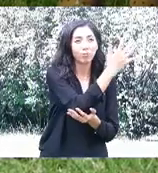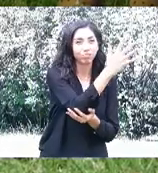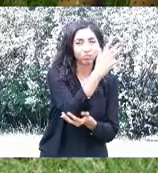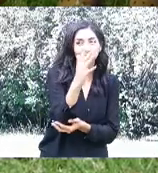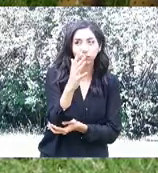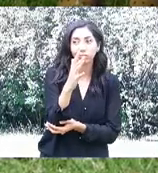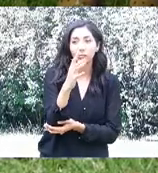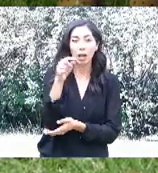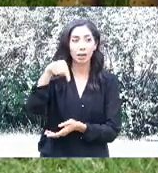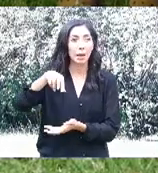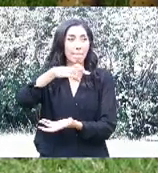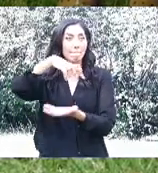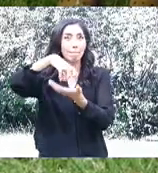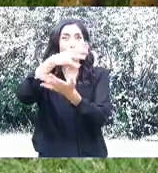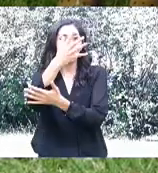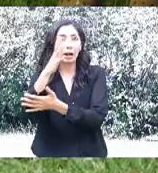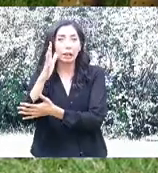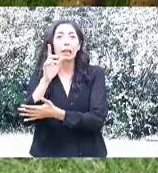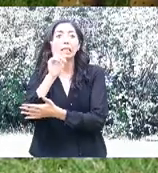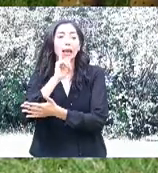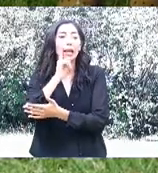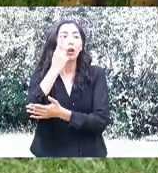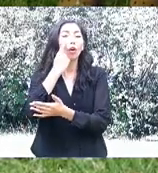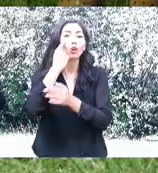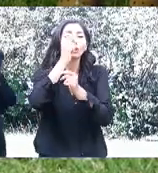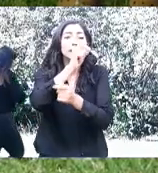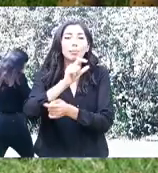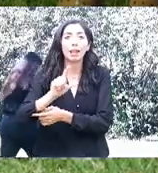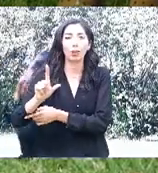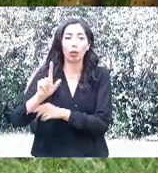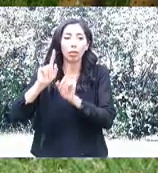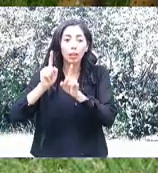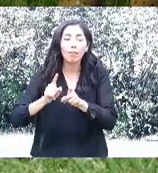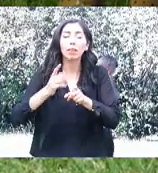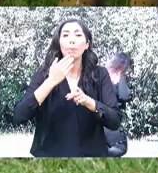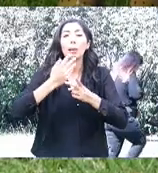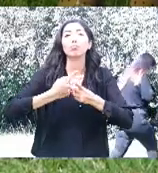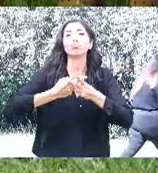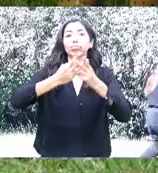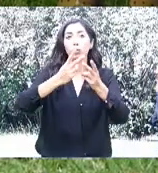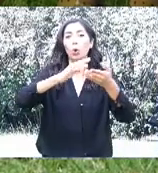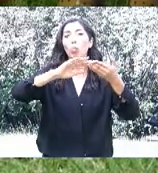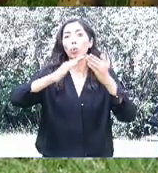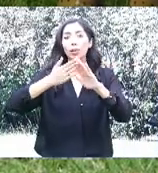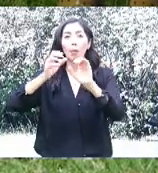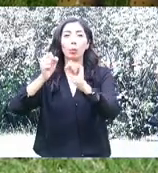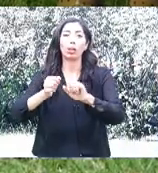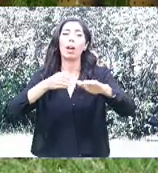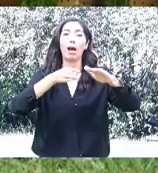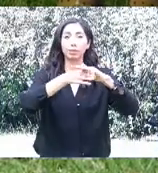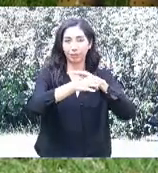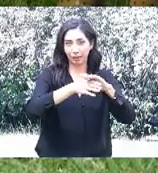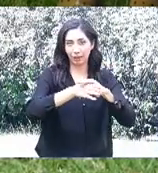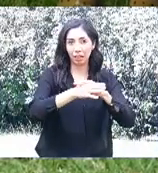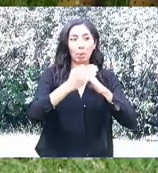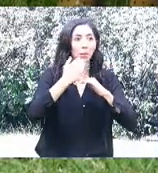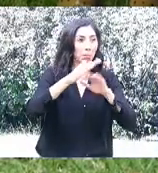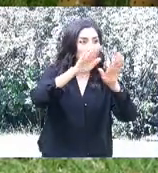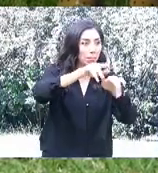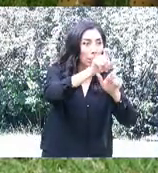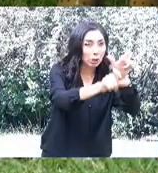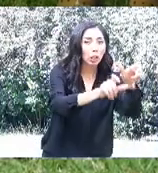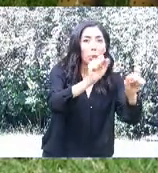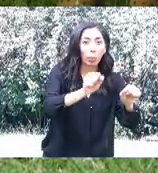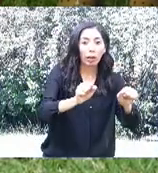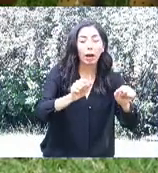conocimientos y que esos conocimientos debiesen estar disponibles para esta comunidad y debiesen ser susceptibles de ser transformados por la misma comunidad